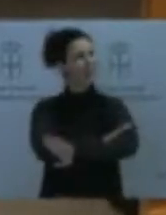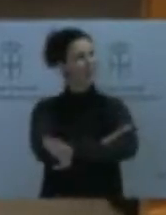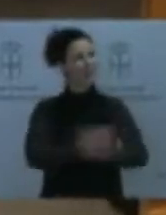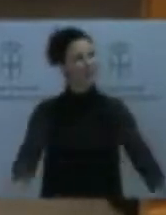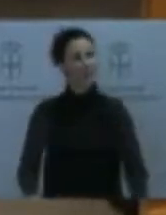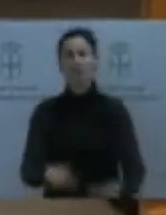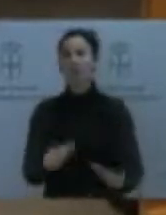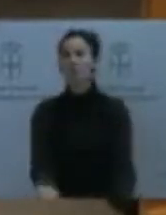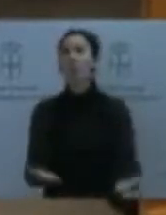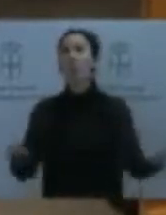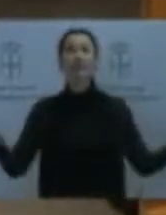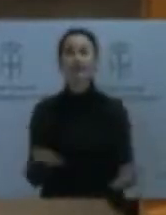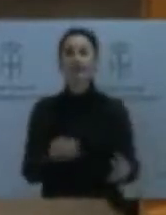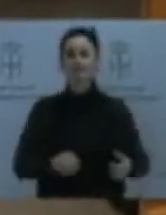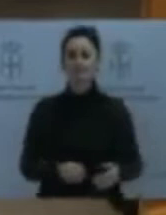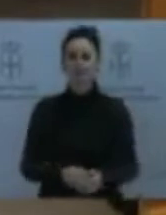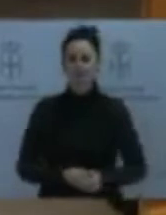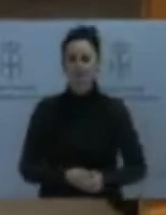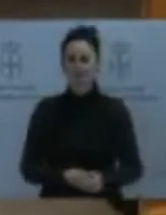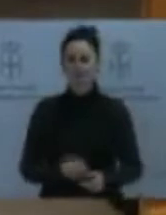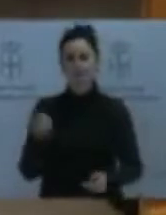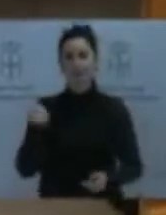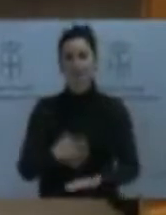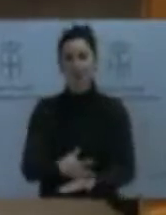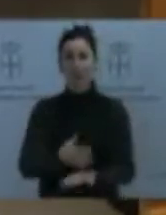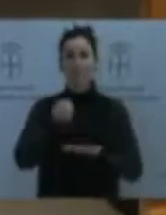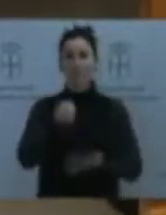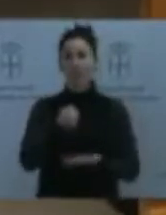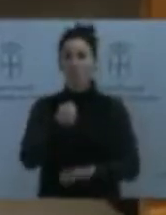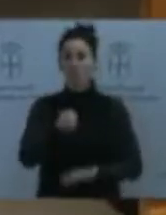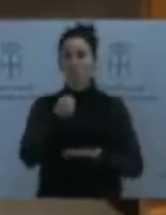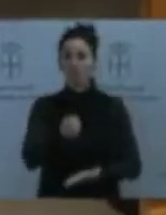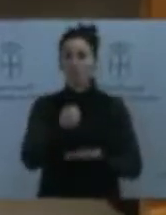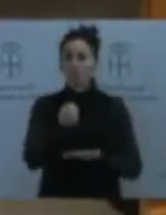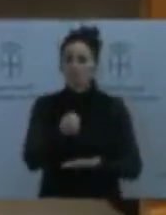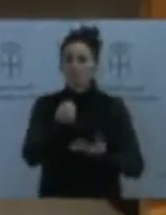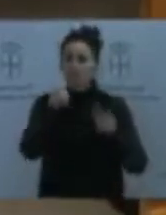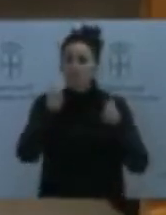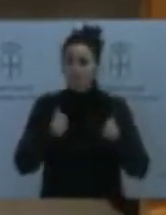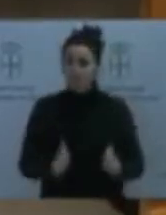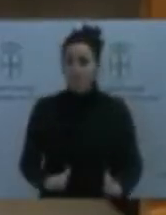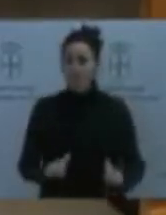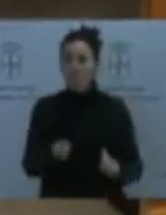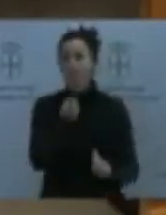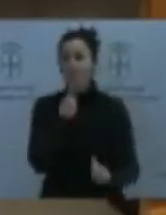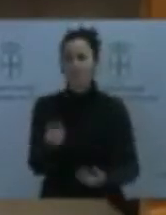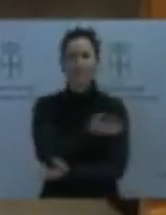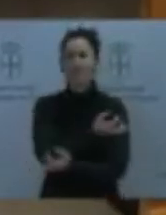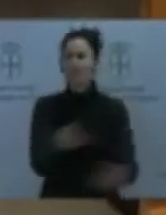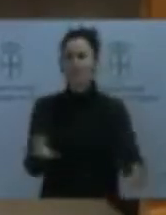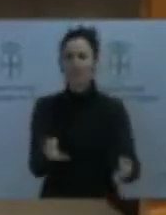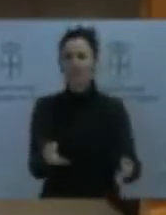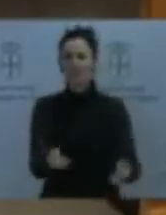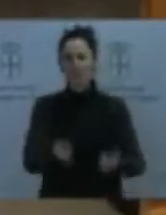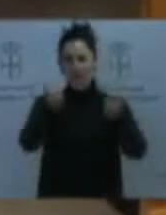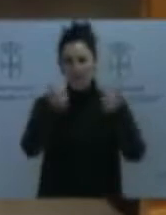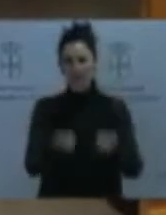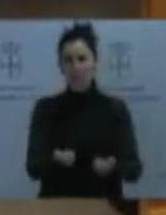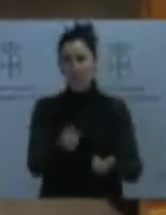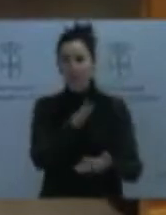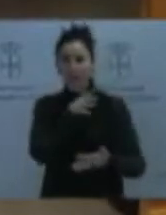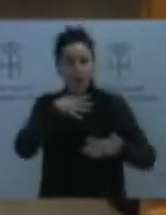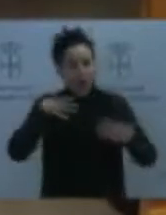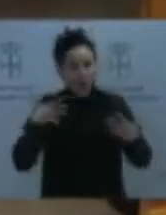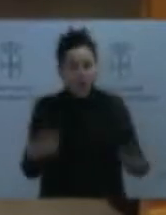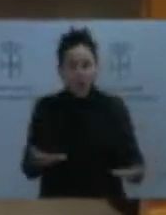la bolsa no está ya, como prometían los liberales, para hacer una asignación más eficiente de los recursos, la bolsa ya no está para que lleguen los capitales a invertir